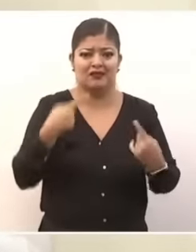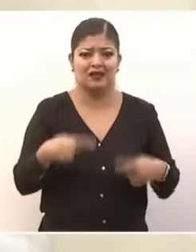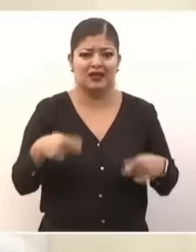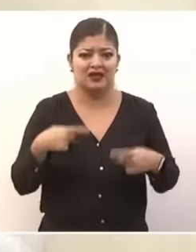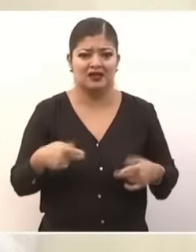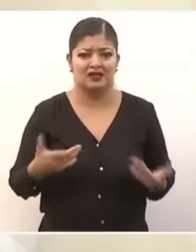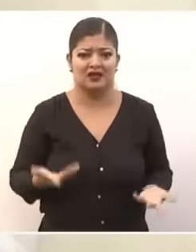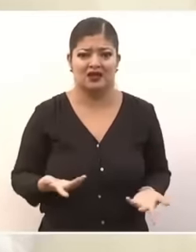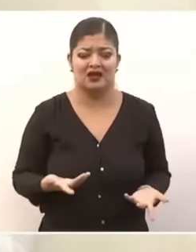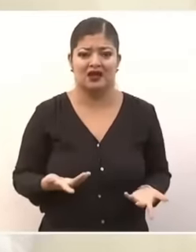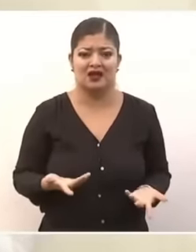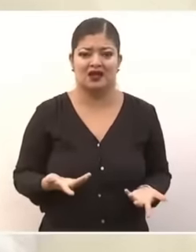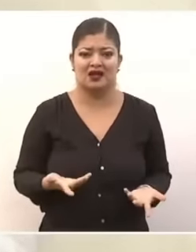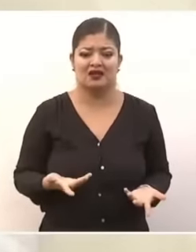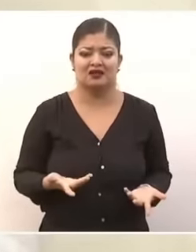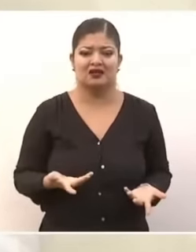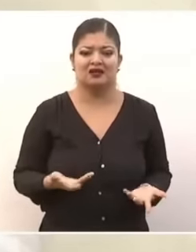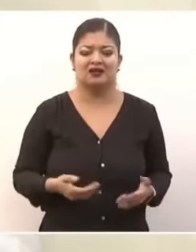Nos tenían